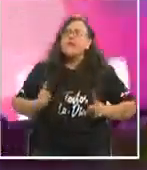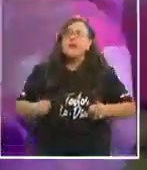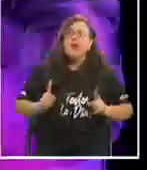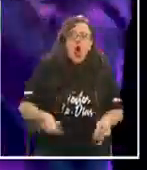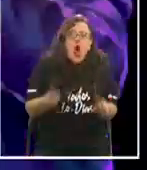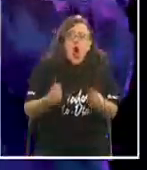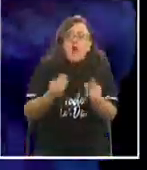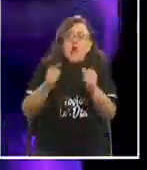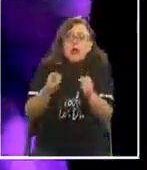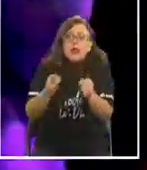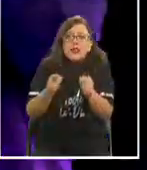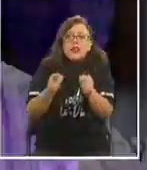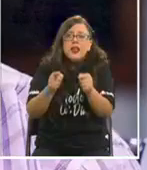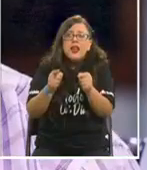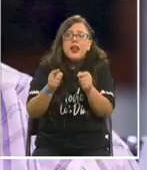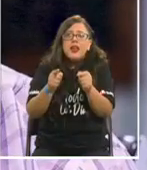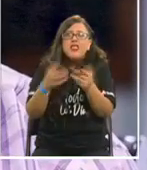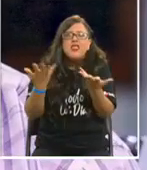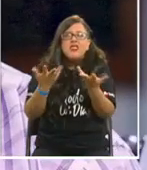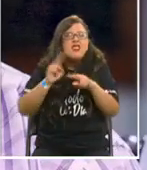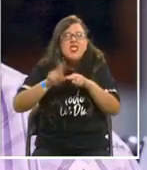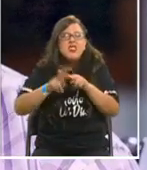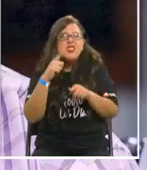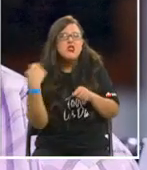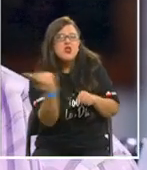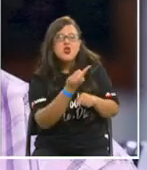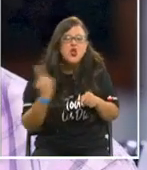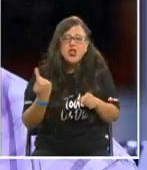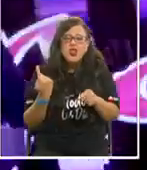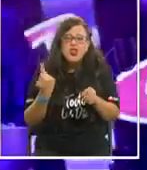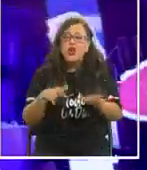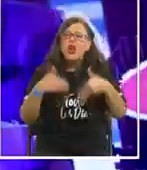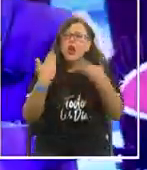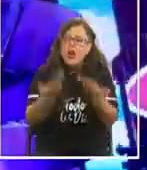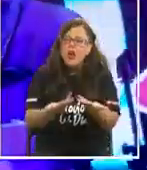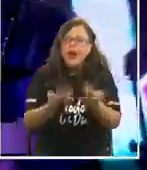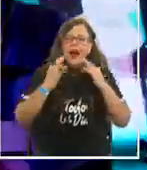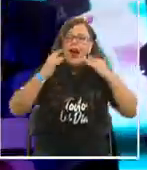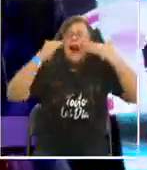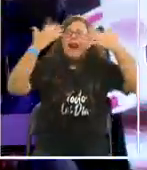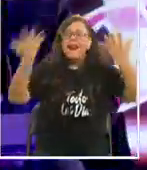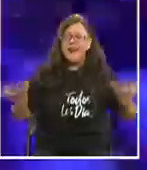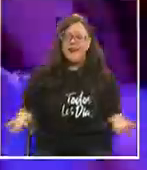Por supuesto que lo que uno tiene que tratar de entregarle a la gente es alegría.